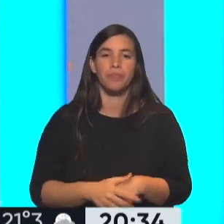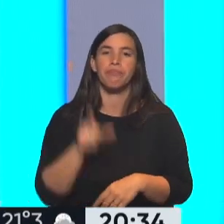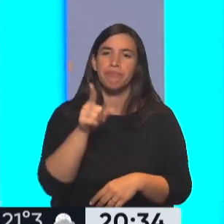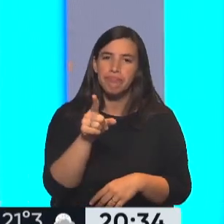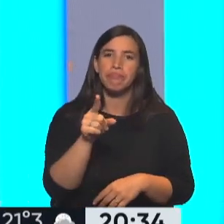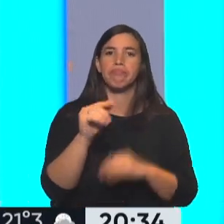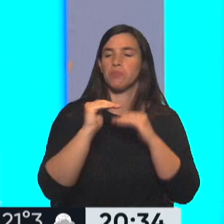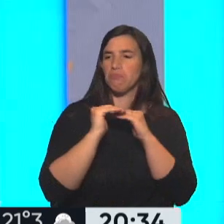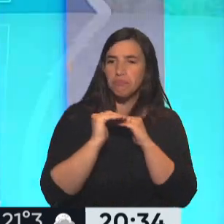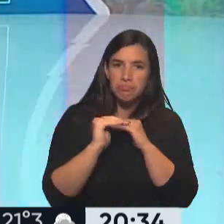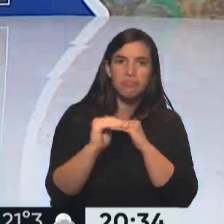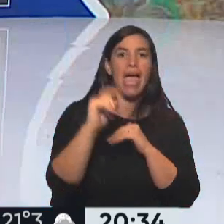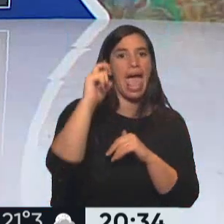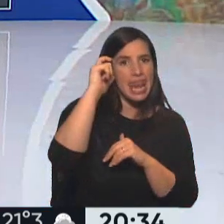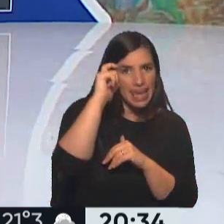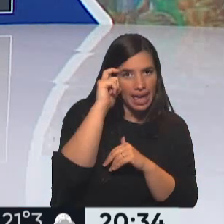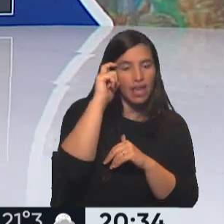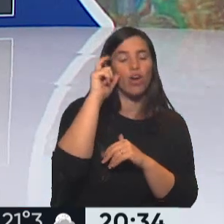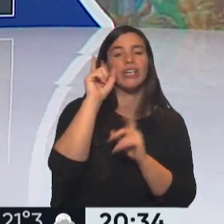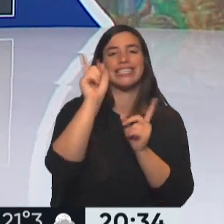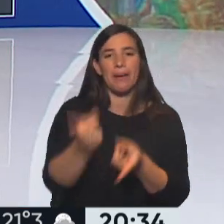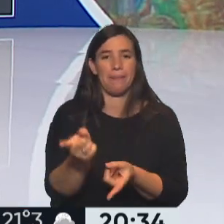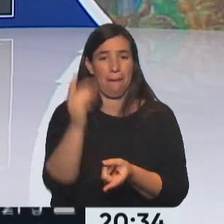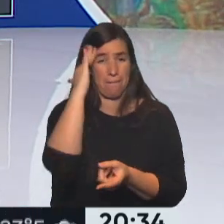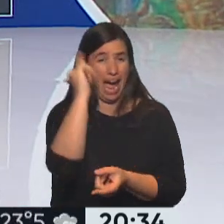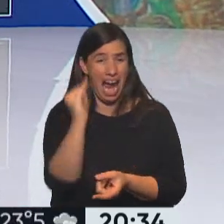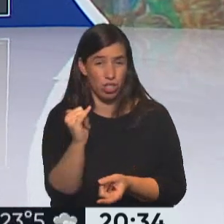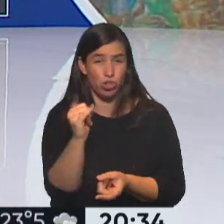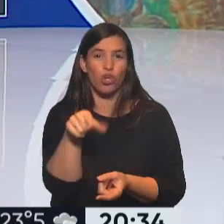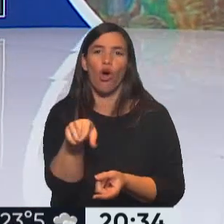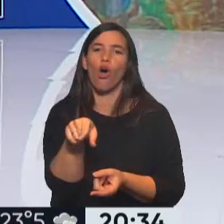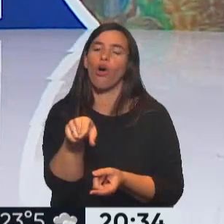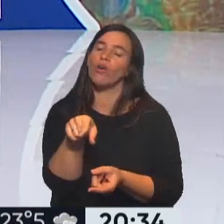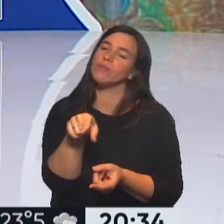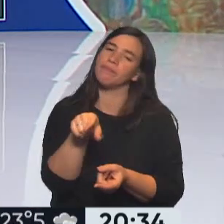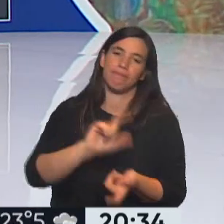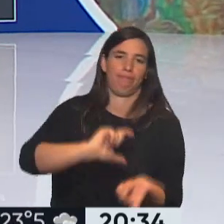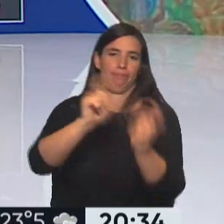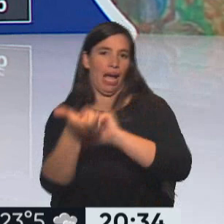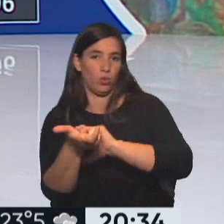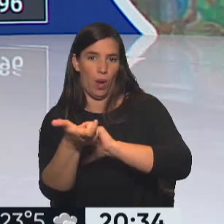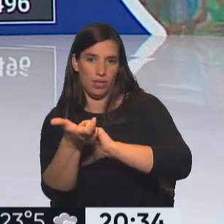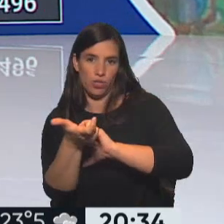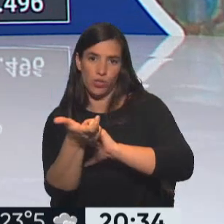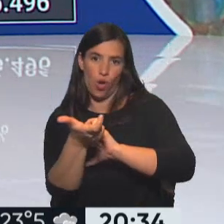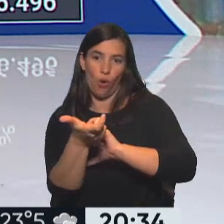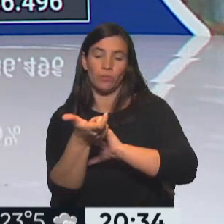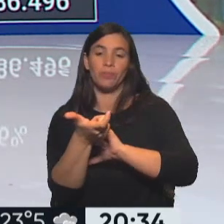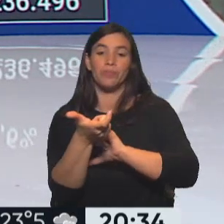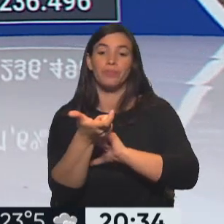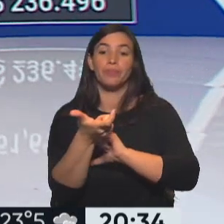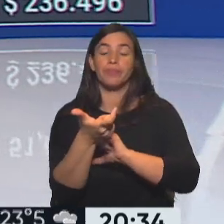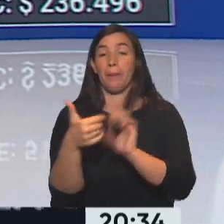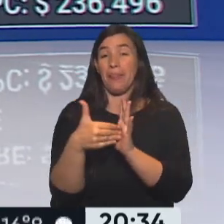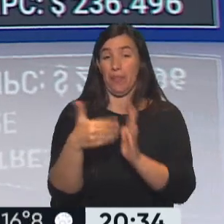vigente en enero también, y en marzo se decidió que se actualizara ese valor retroactivo a febrero